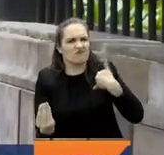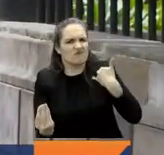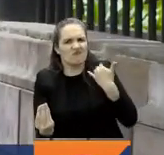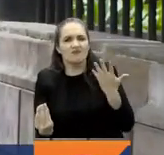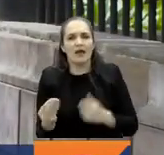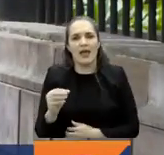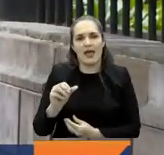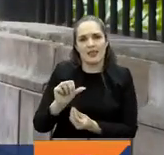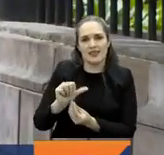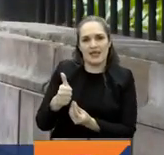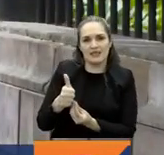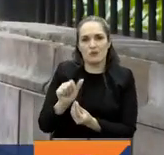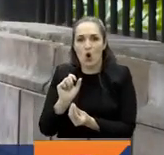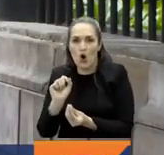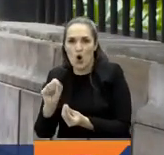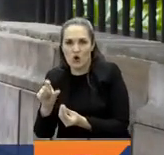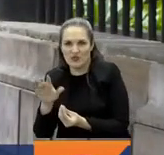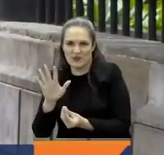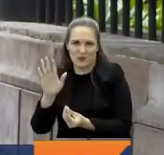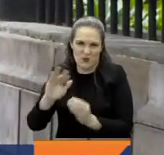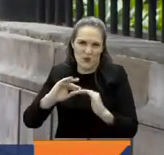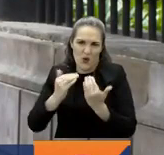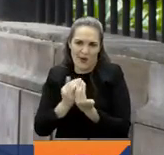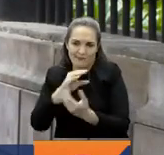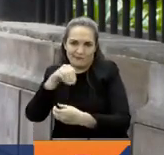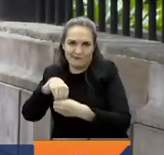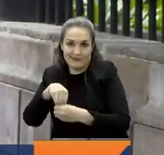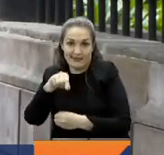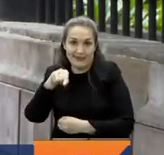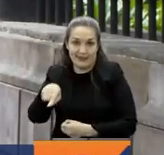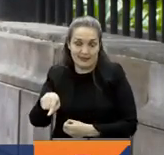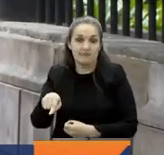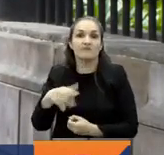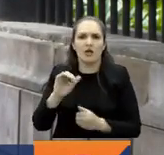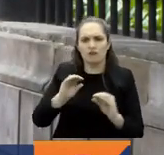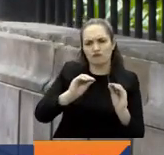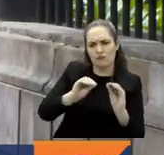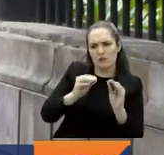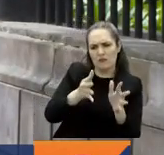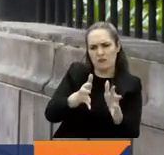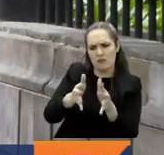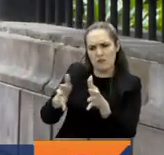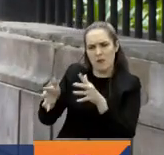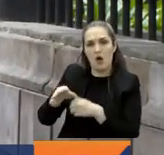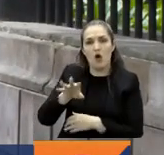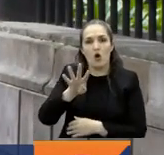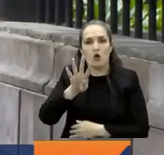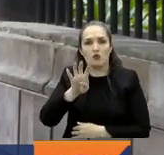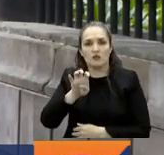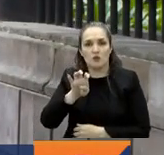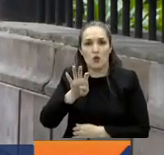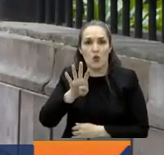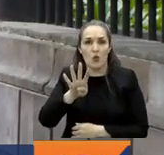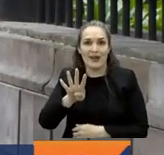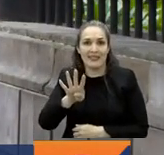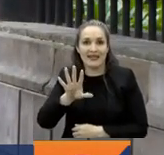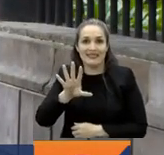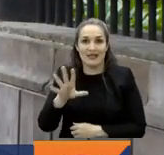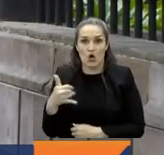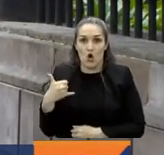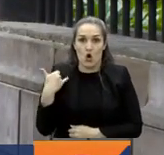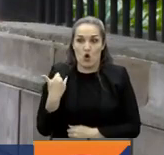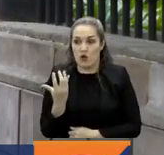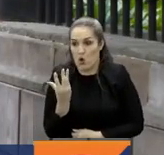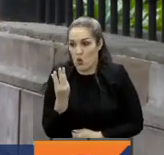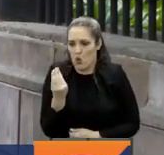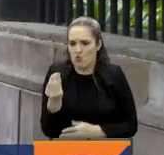10 y 11 de las diferentes instituciones educativas. Y según nos ha confirmado la ministra, ya son 945 los jóvenes que se han graduado y que han